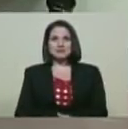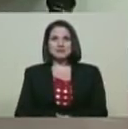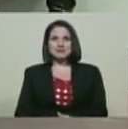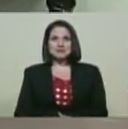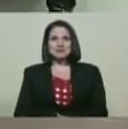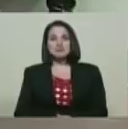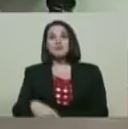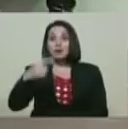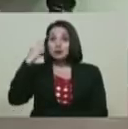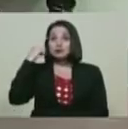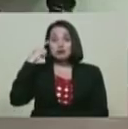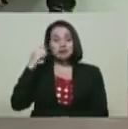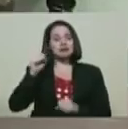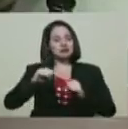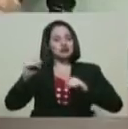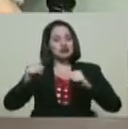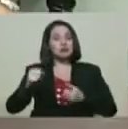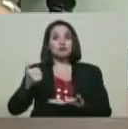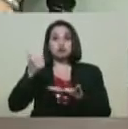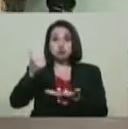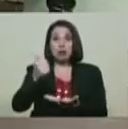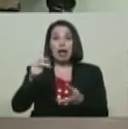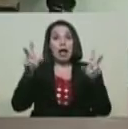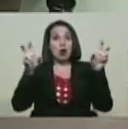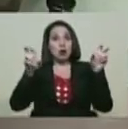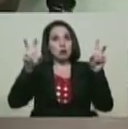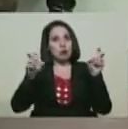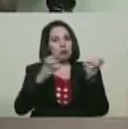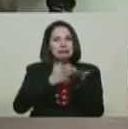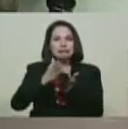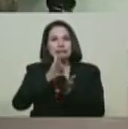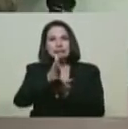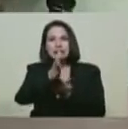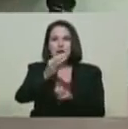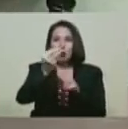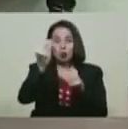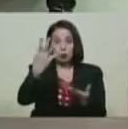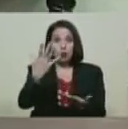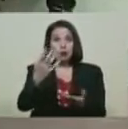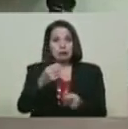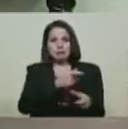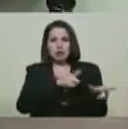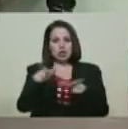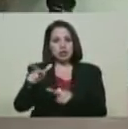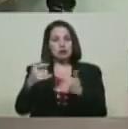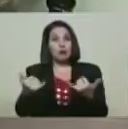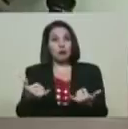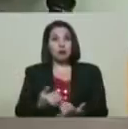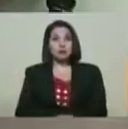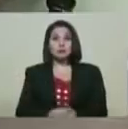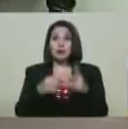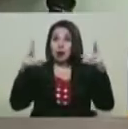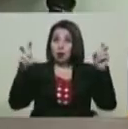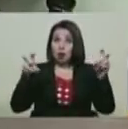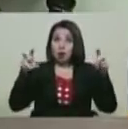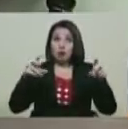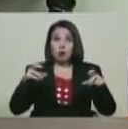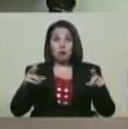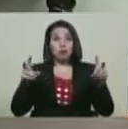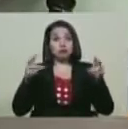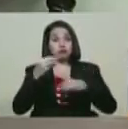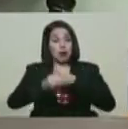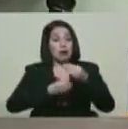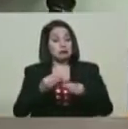Yo sabía que eso iba a funcionar. Ahora, que era un camino nuevo, que lo íbamos a hacer. Bueno, aquí estamos listos para lo nuevo, para la